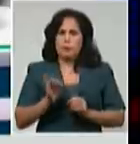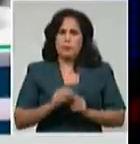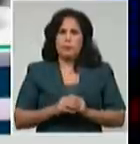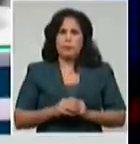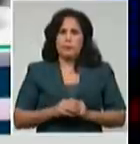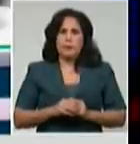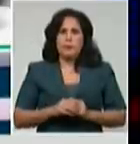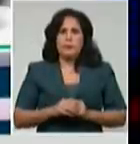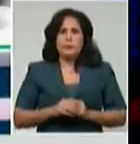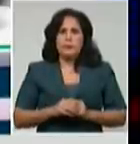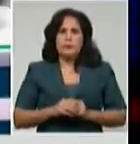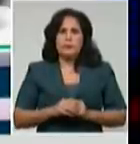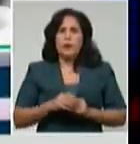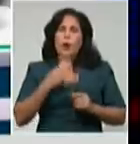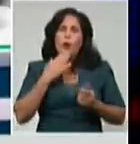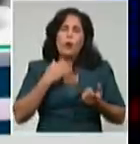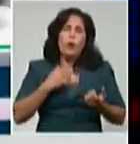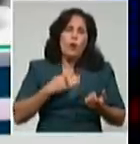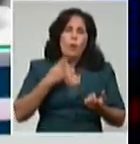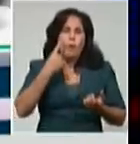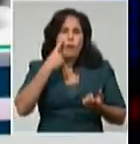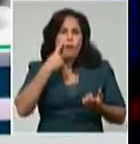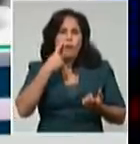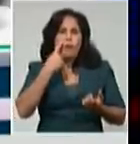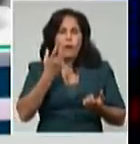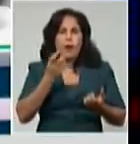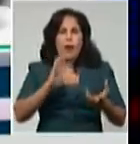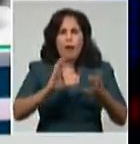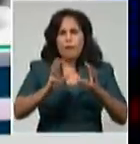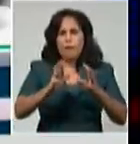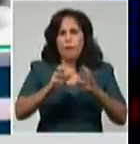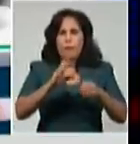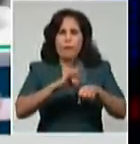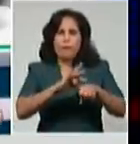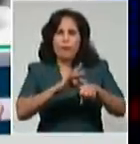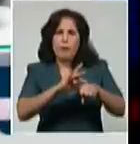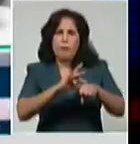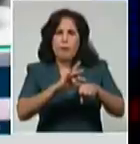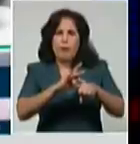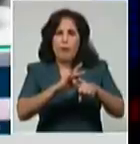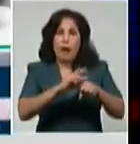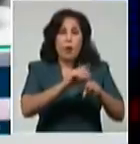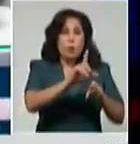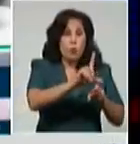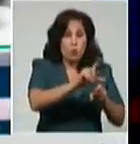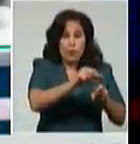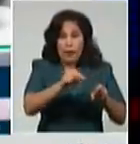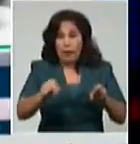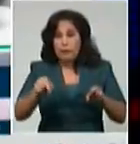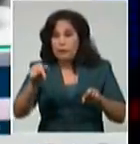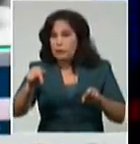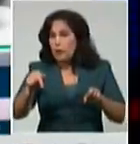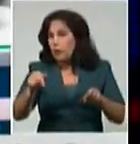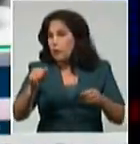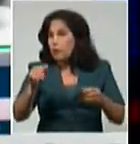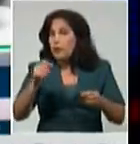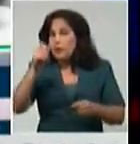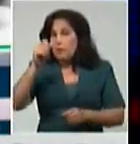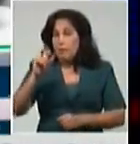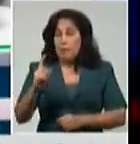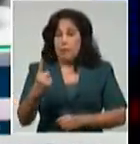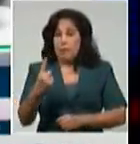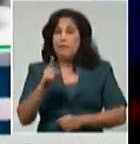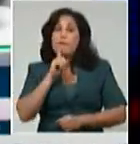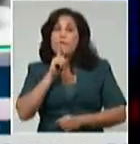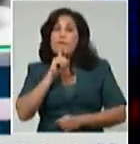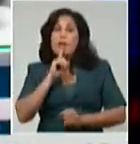quiere. ¿Cómo juzga el comportamiento de la enfermedad desde el lunes y hasta la fecha? Hoy es el primer viernes